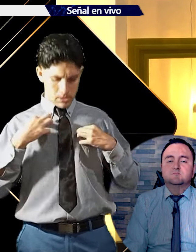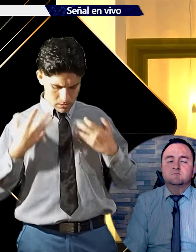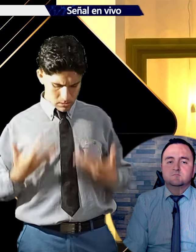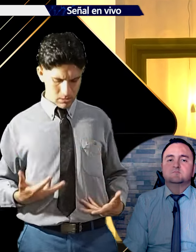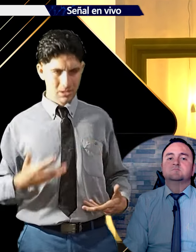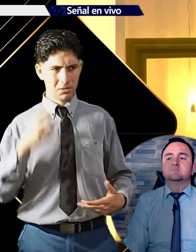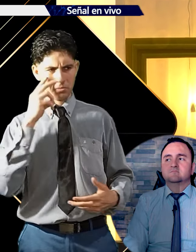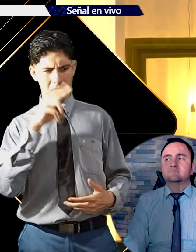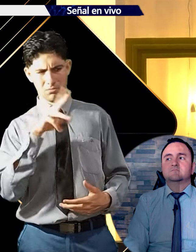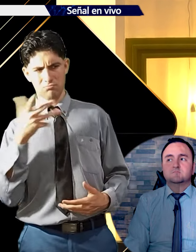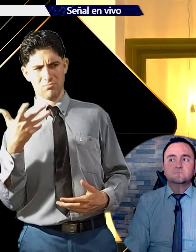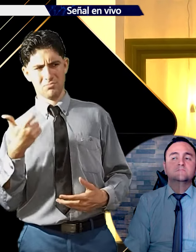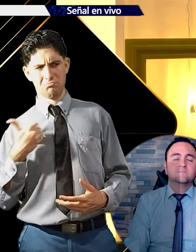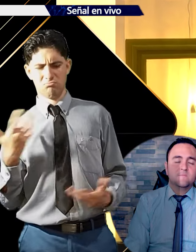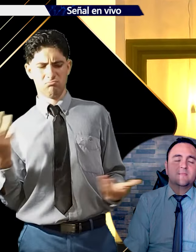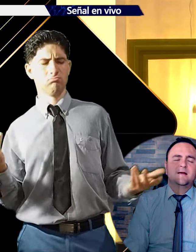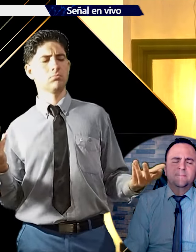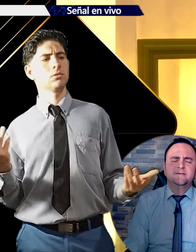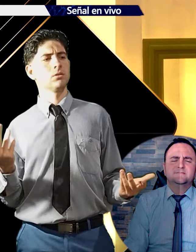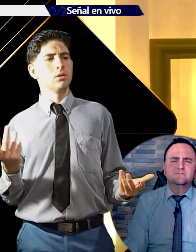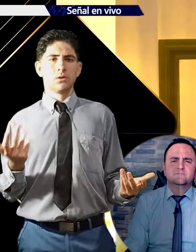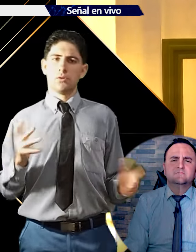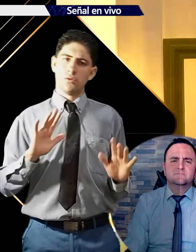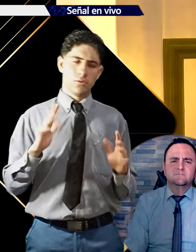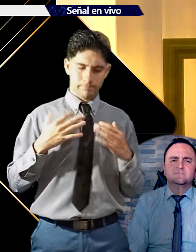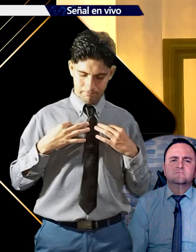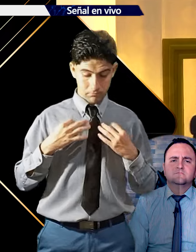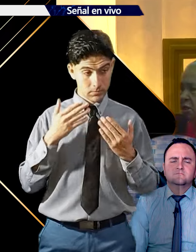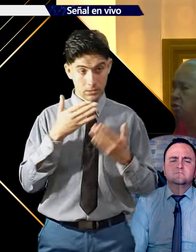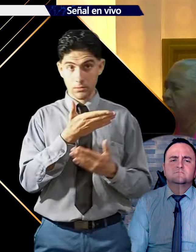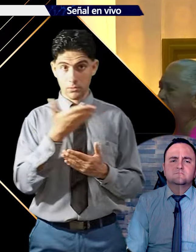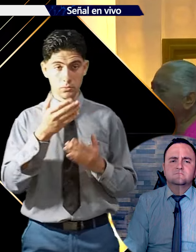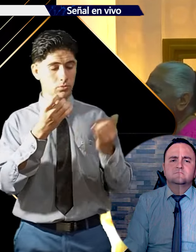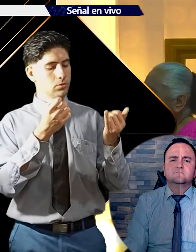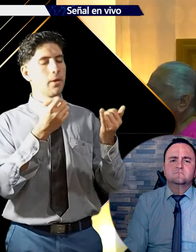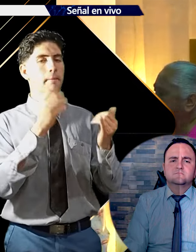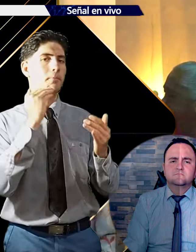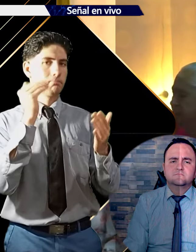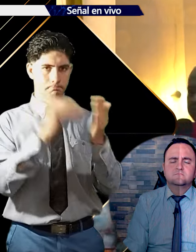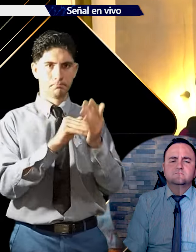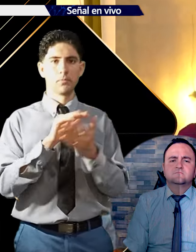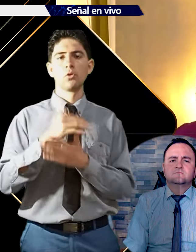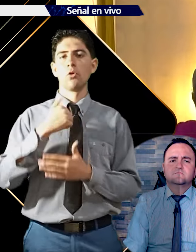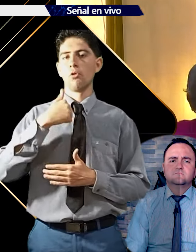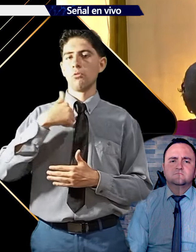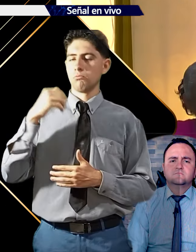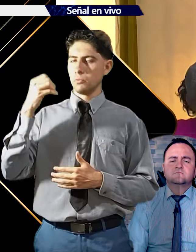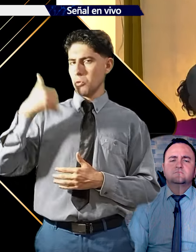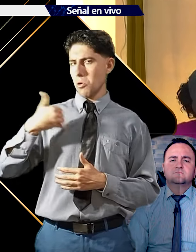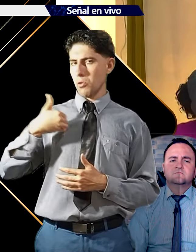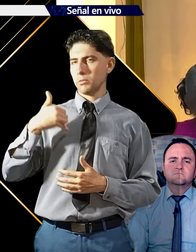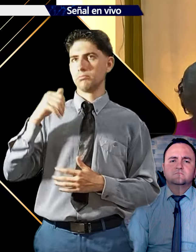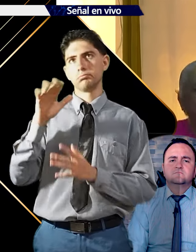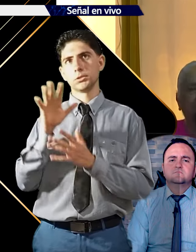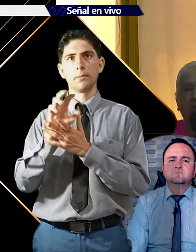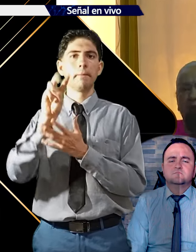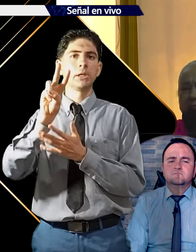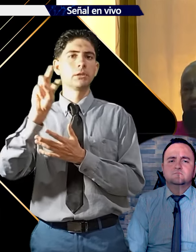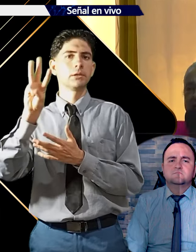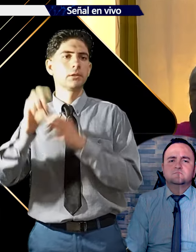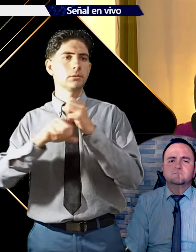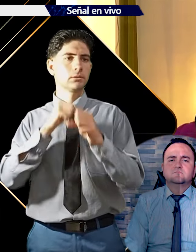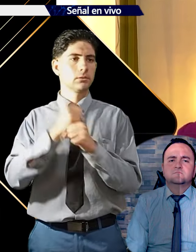un adolescente. Qué cosa tan fea, perdóneme. Sí, yo pienso que uno tiene que aprender a vivir las etapas y a vivir el tiempo.